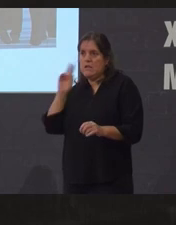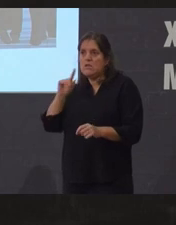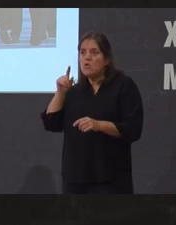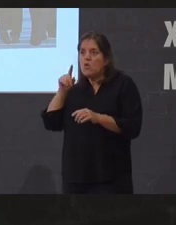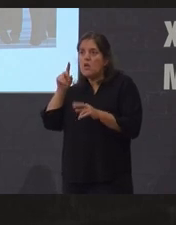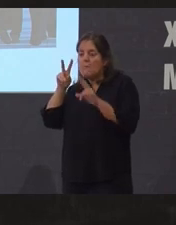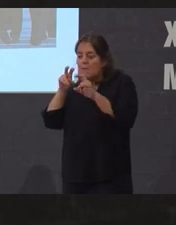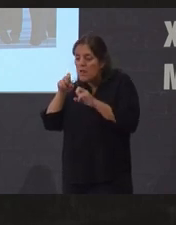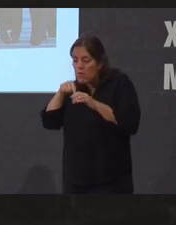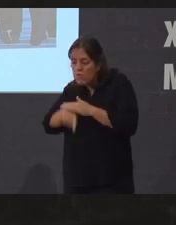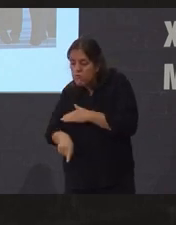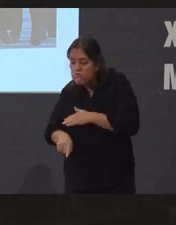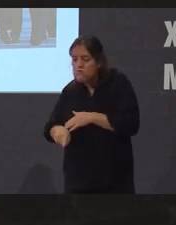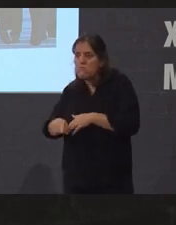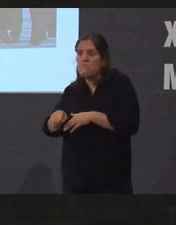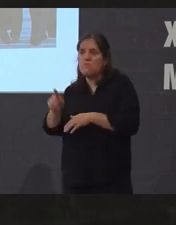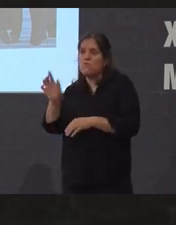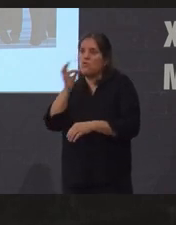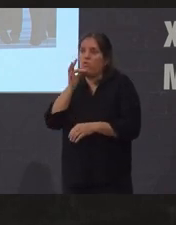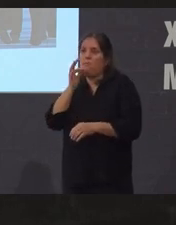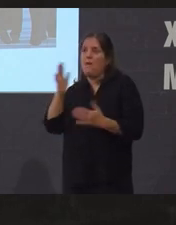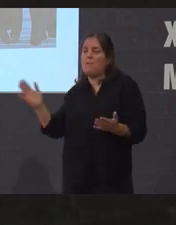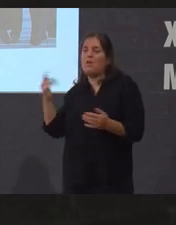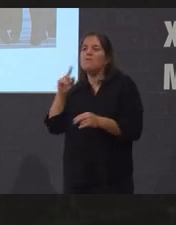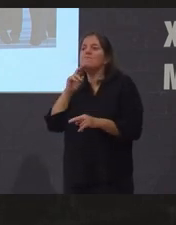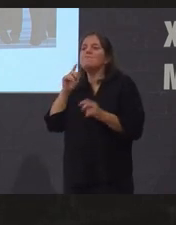a fondo hasta o final,